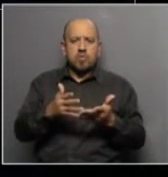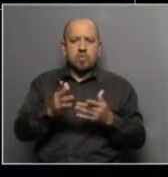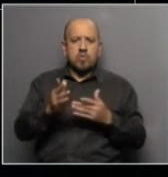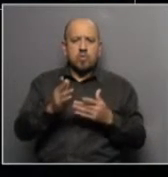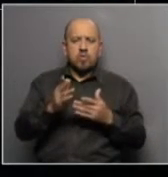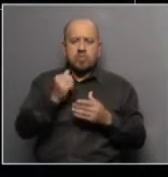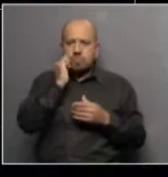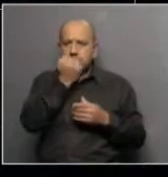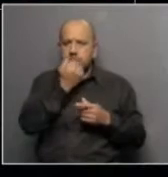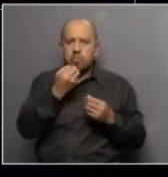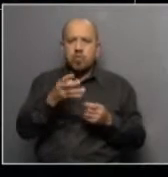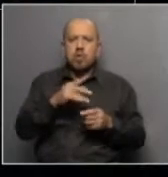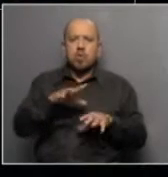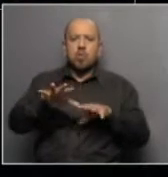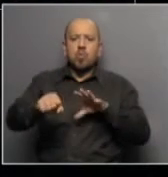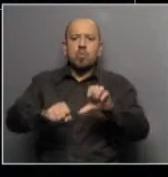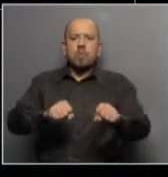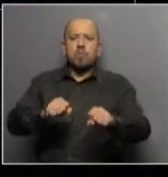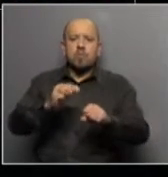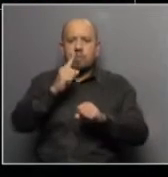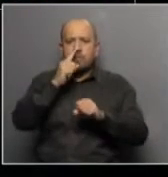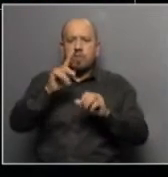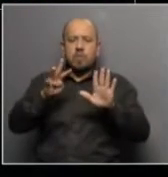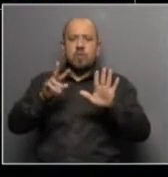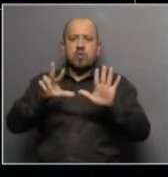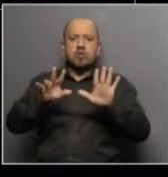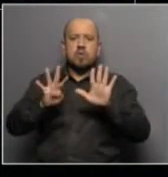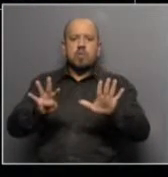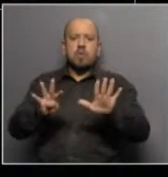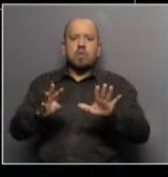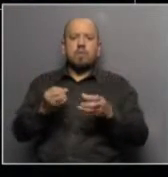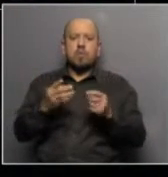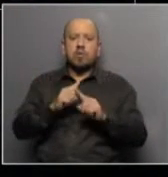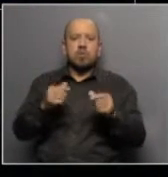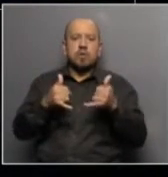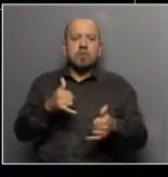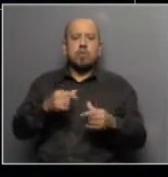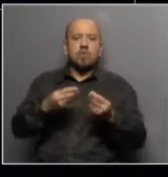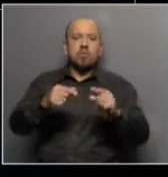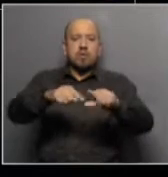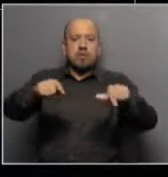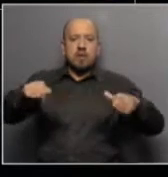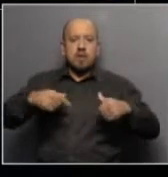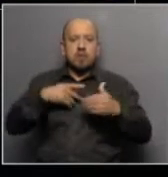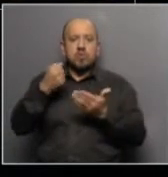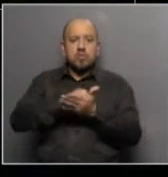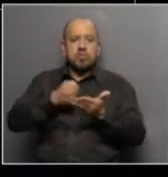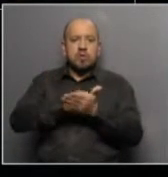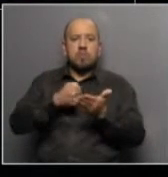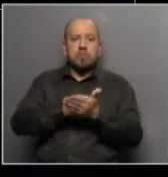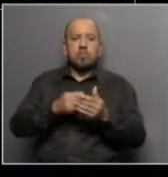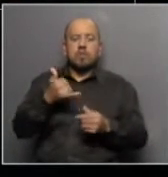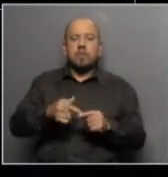vos, porque ocupamos tierras en el 89 porque no teníamos cartera de tierra. Luchamos para tener una cartera de